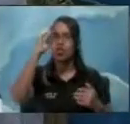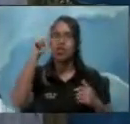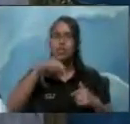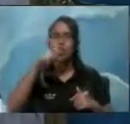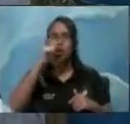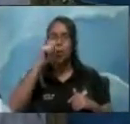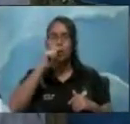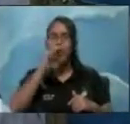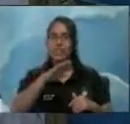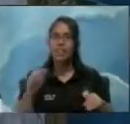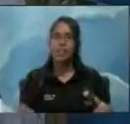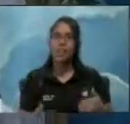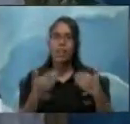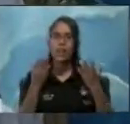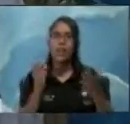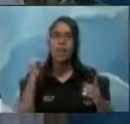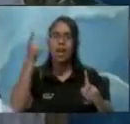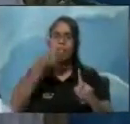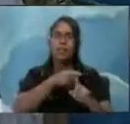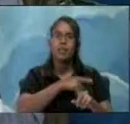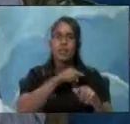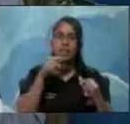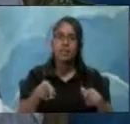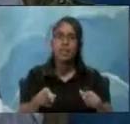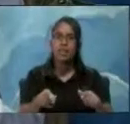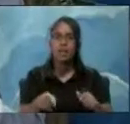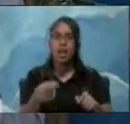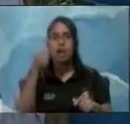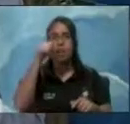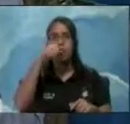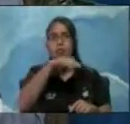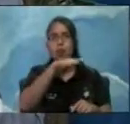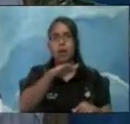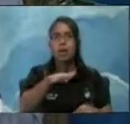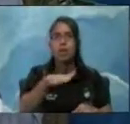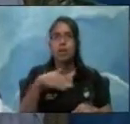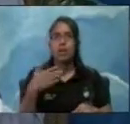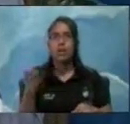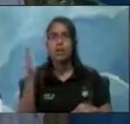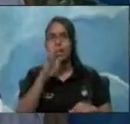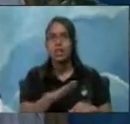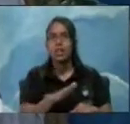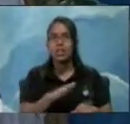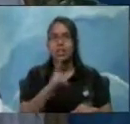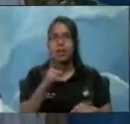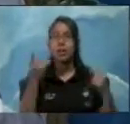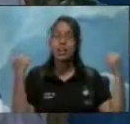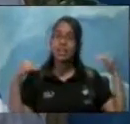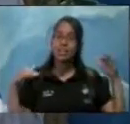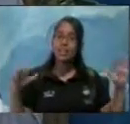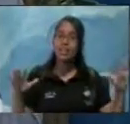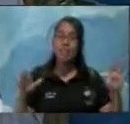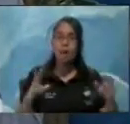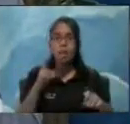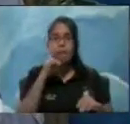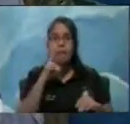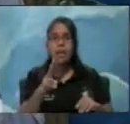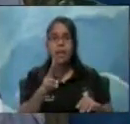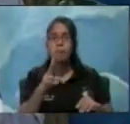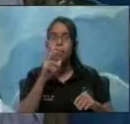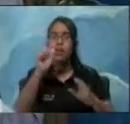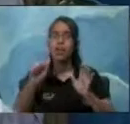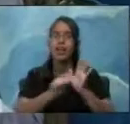dándole a través de este discurso al pueblo el pueblo que estaba quizás viendo las